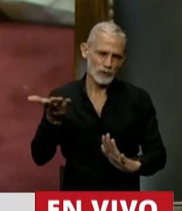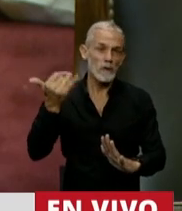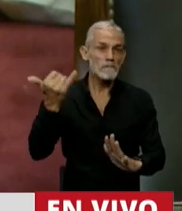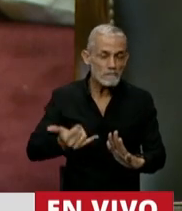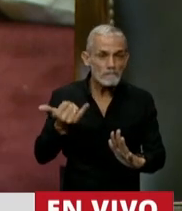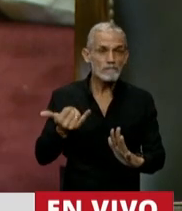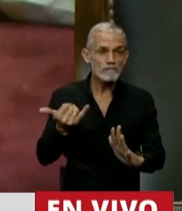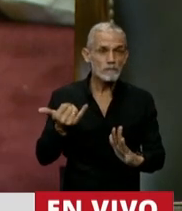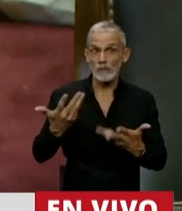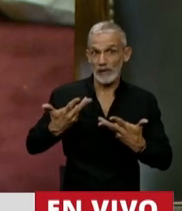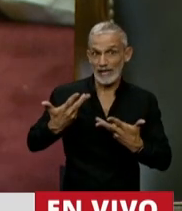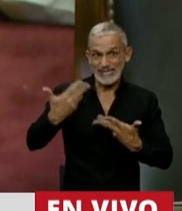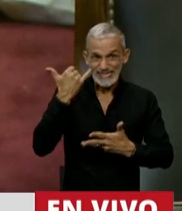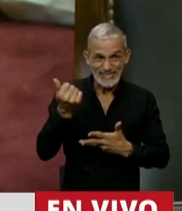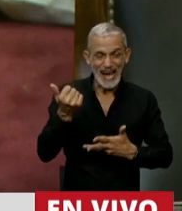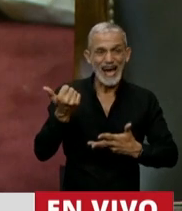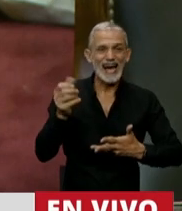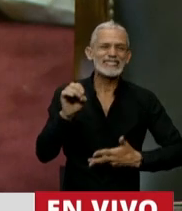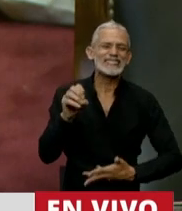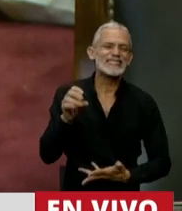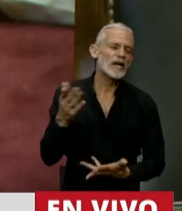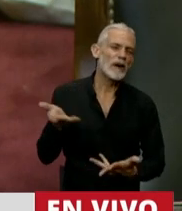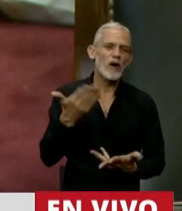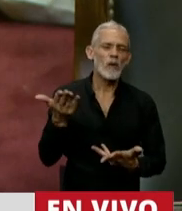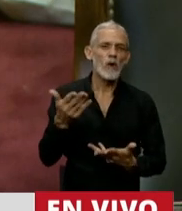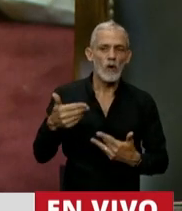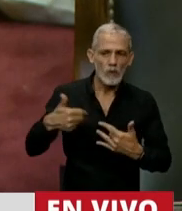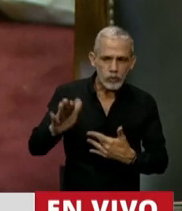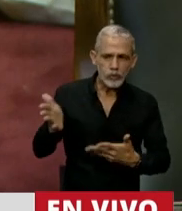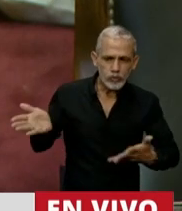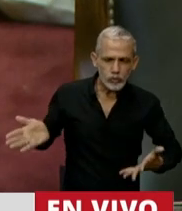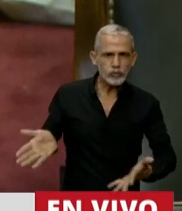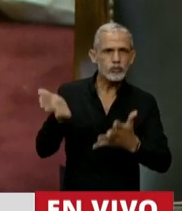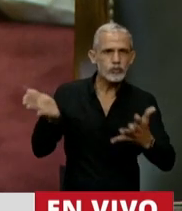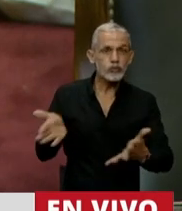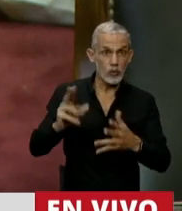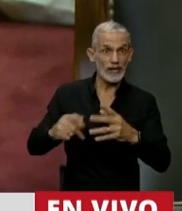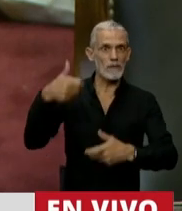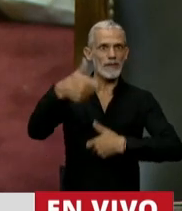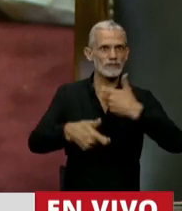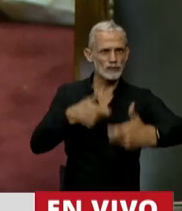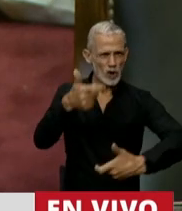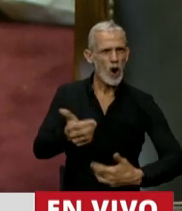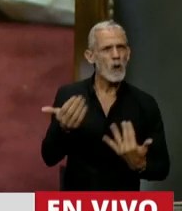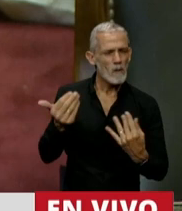son naturalmente los llamados a generar inversión